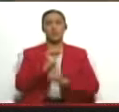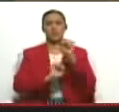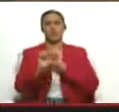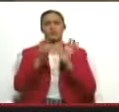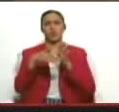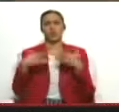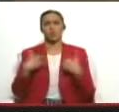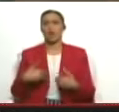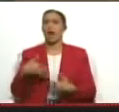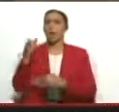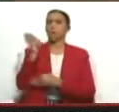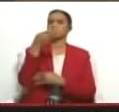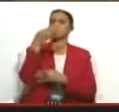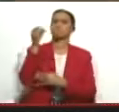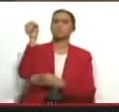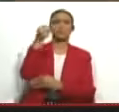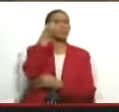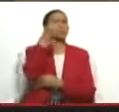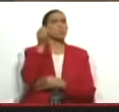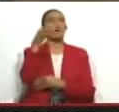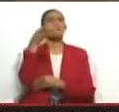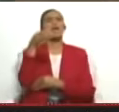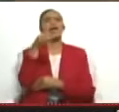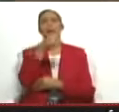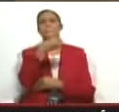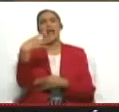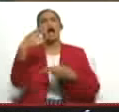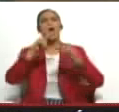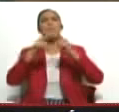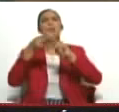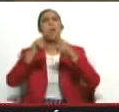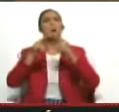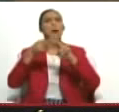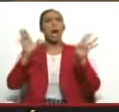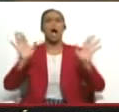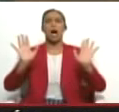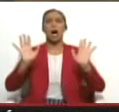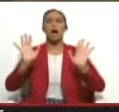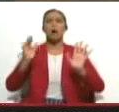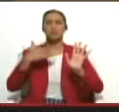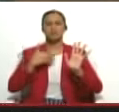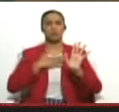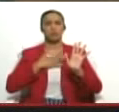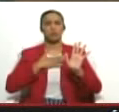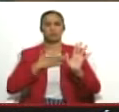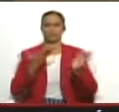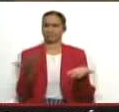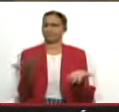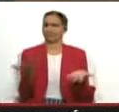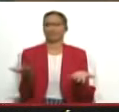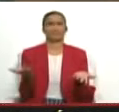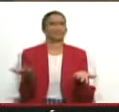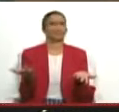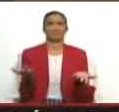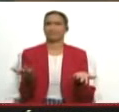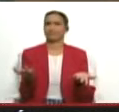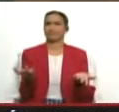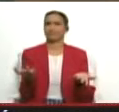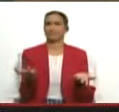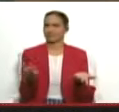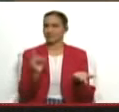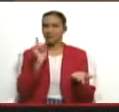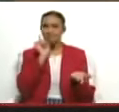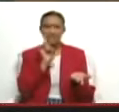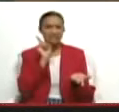humana en sus territorios venga a decirse que alguien que se le consiga